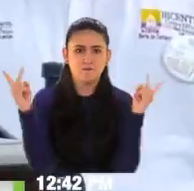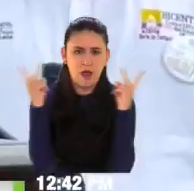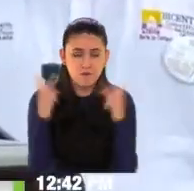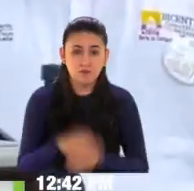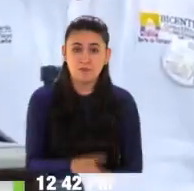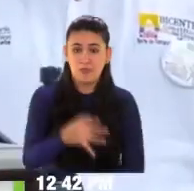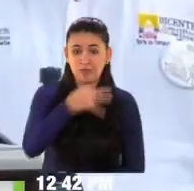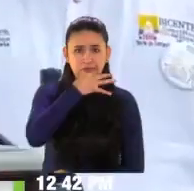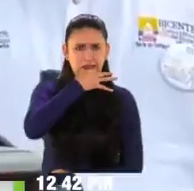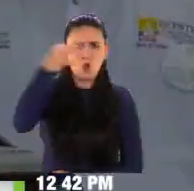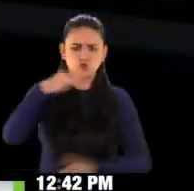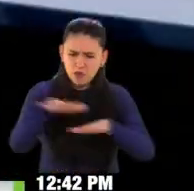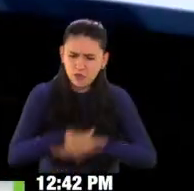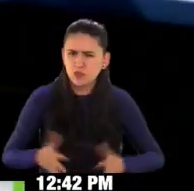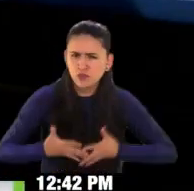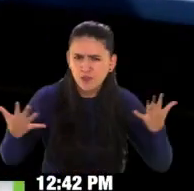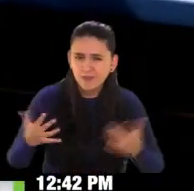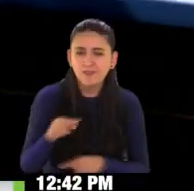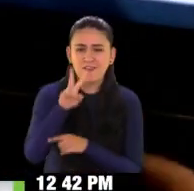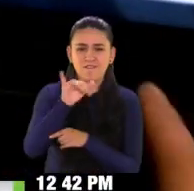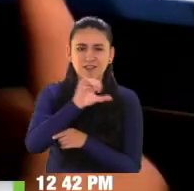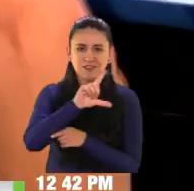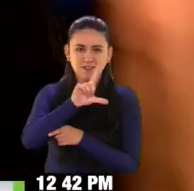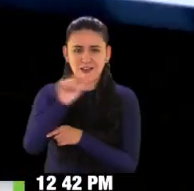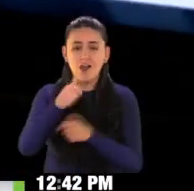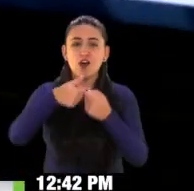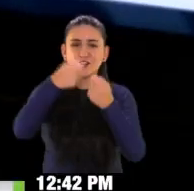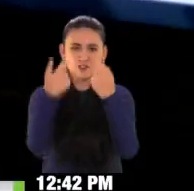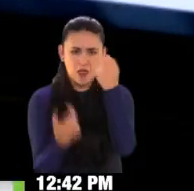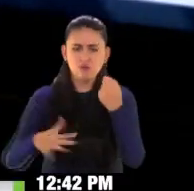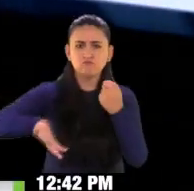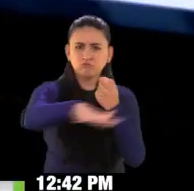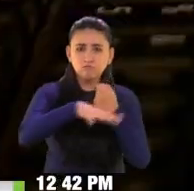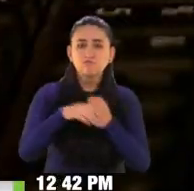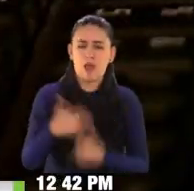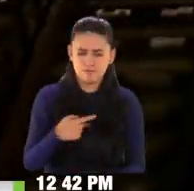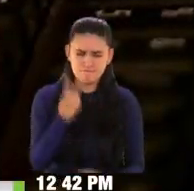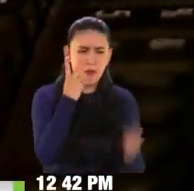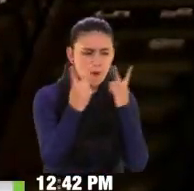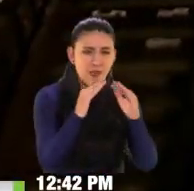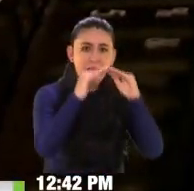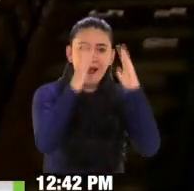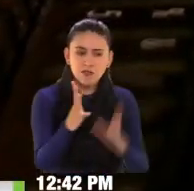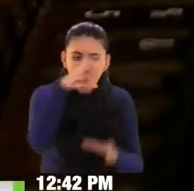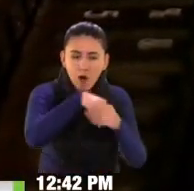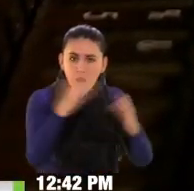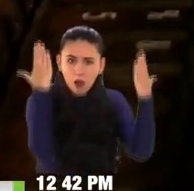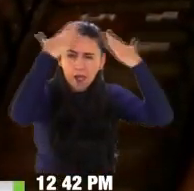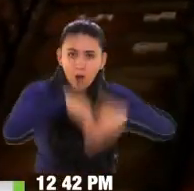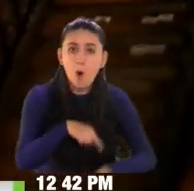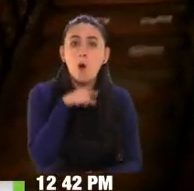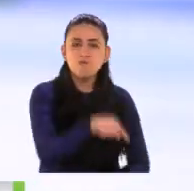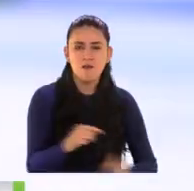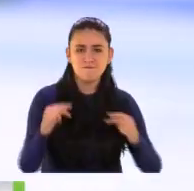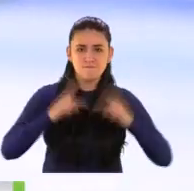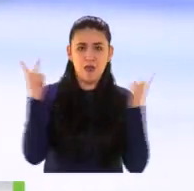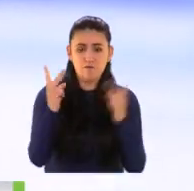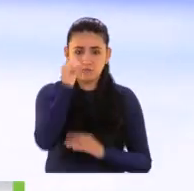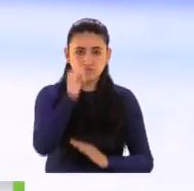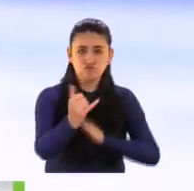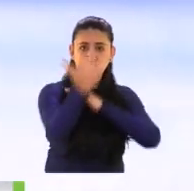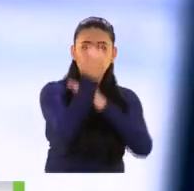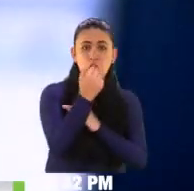le puso el ojo. Sabemos que estos están operando en los diarios y en las plazas y parques, pero también hemos identificado las casas webcam. La